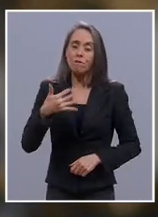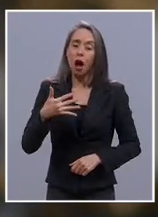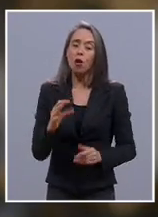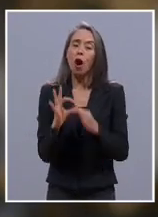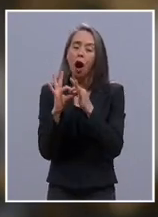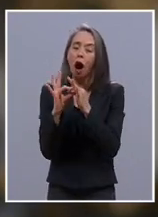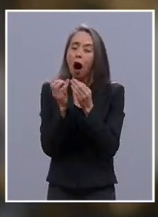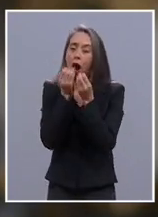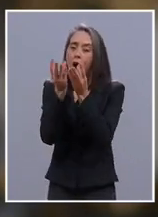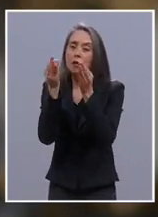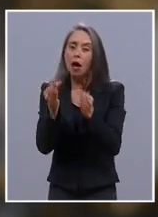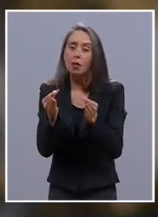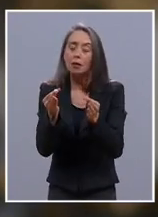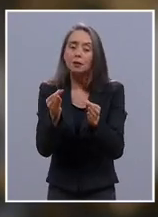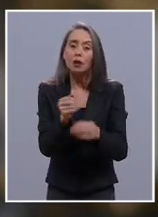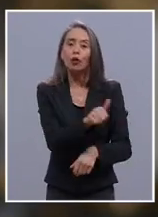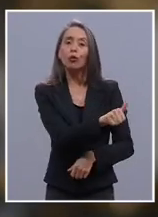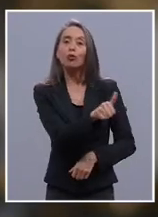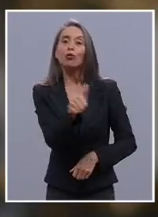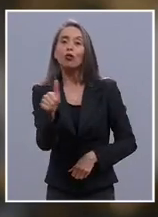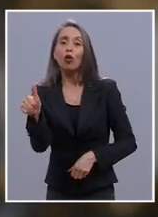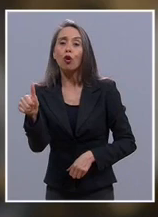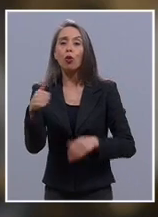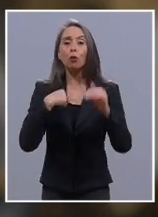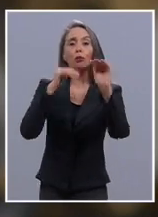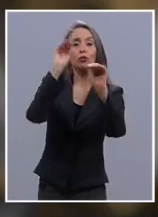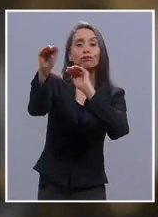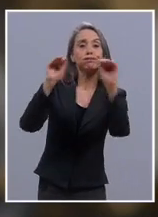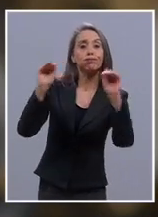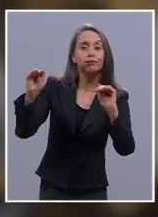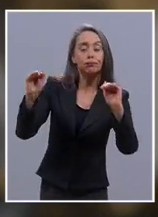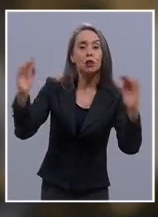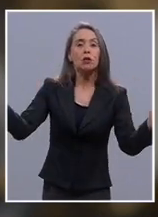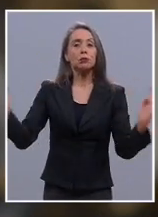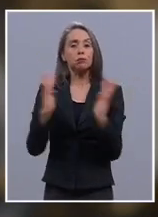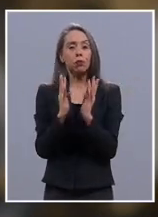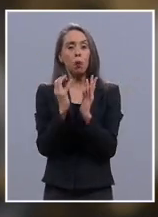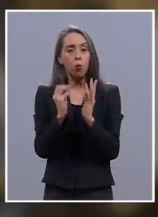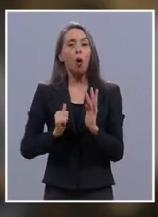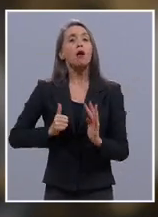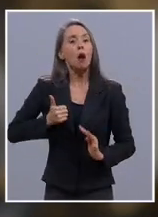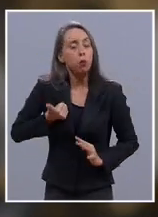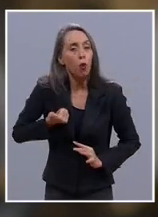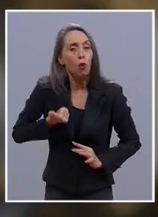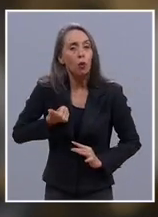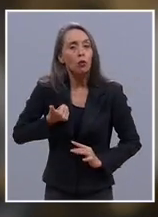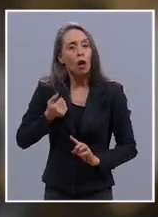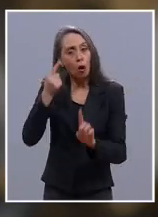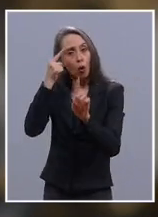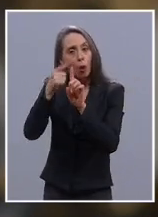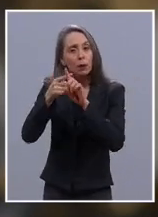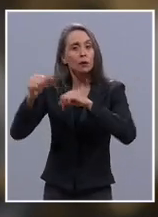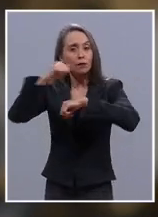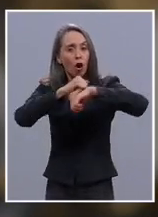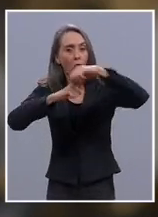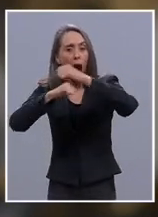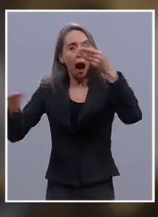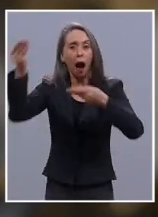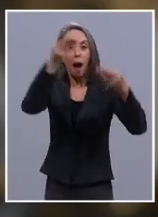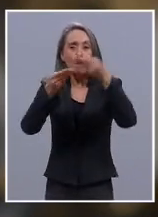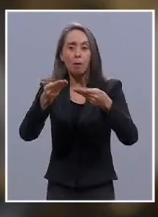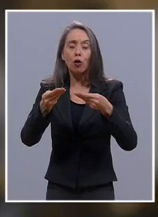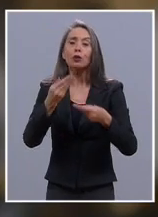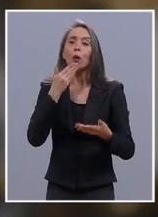a todos quienes acudieron con buena voluntad y con un espíritu constructivo al